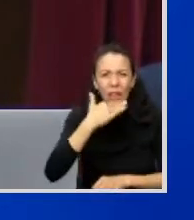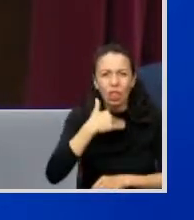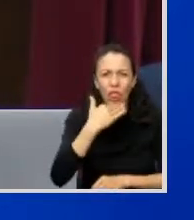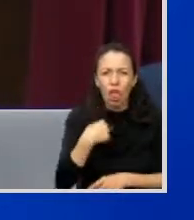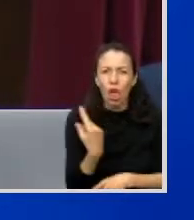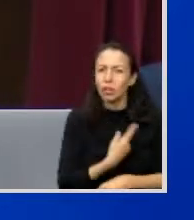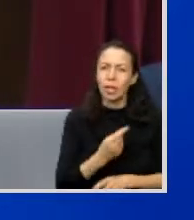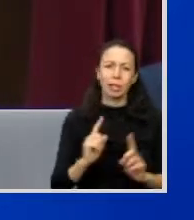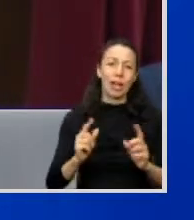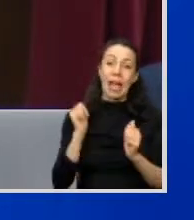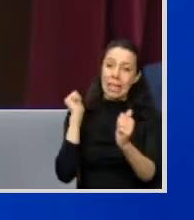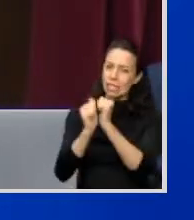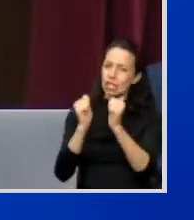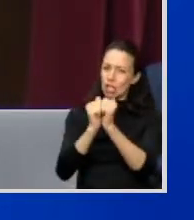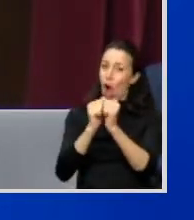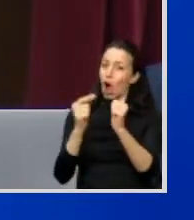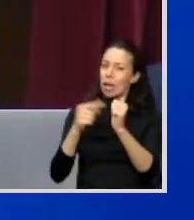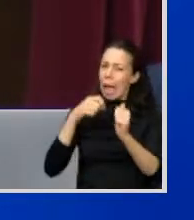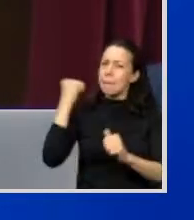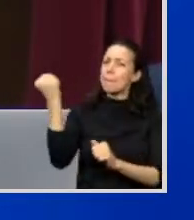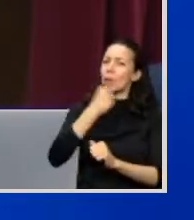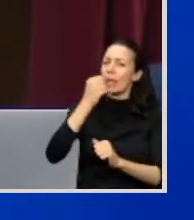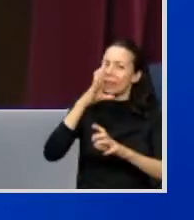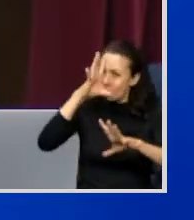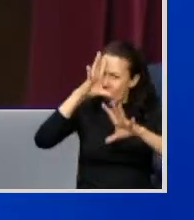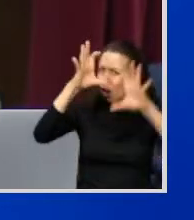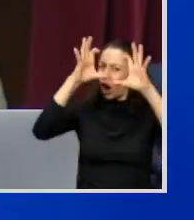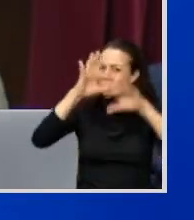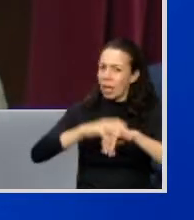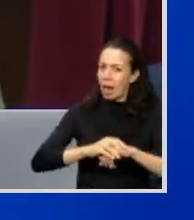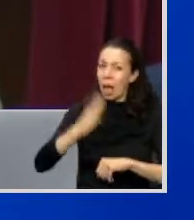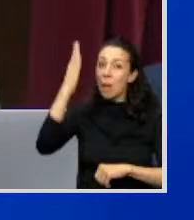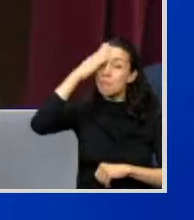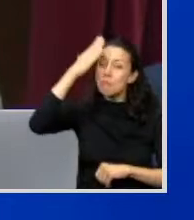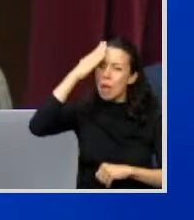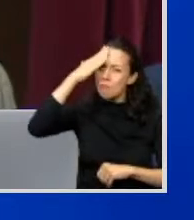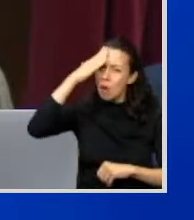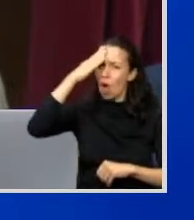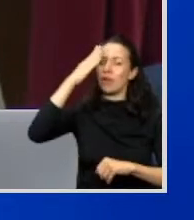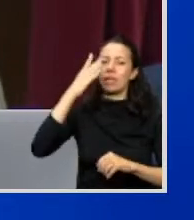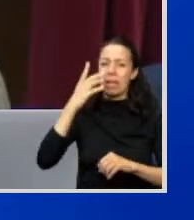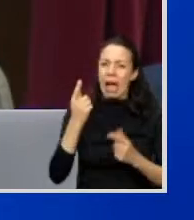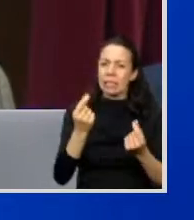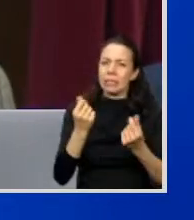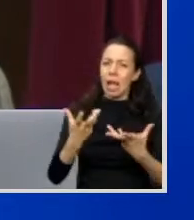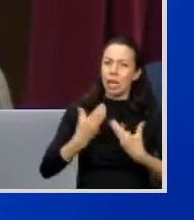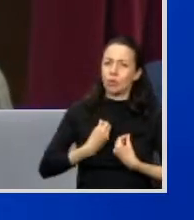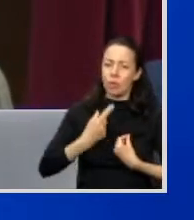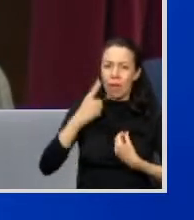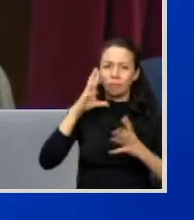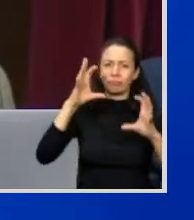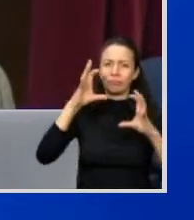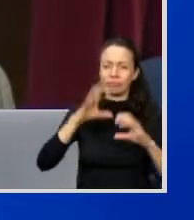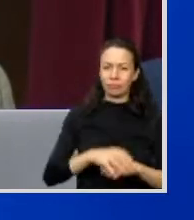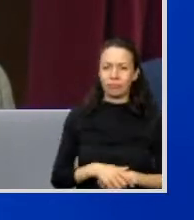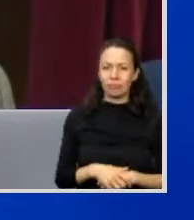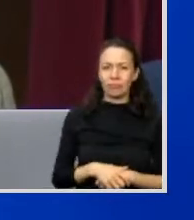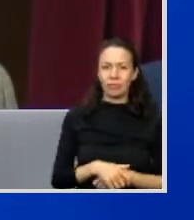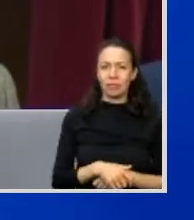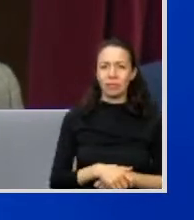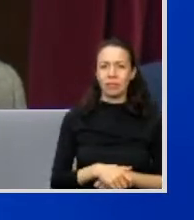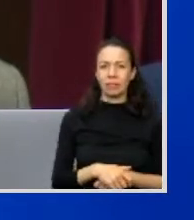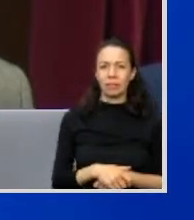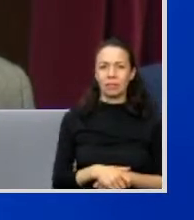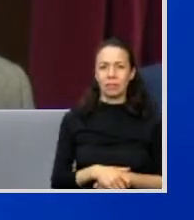y lo plasma en la Nación, y no me cabe duda que entre 4 años tenemos un presidente que es de la Unión Cívica Radical, sin ninguna duda, porque tenemos experiencia